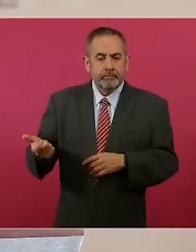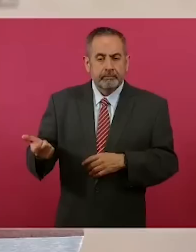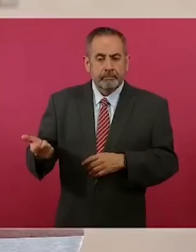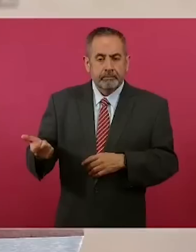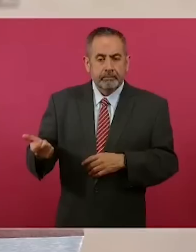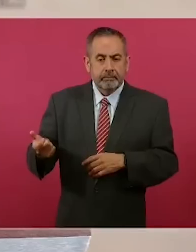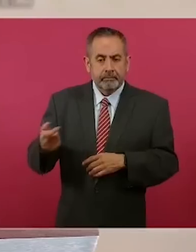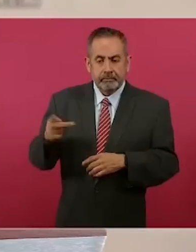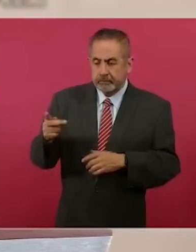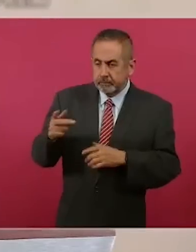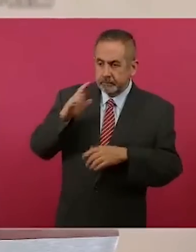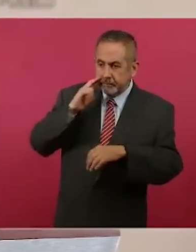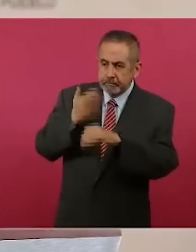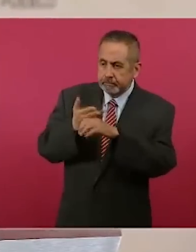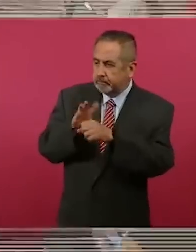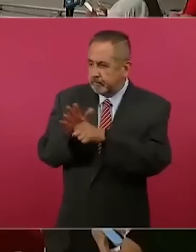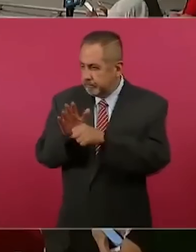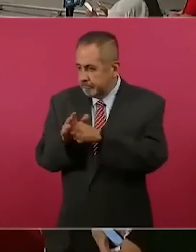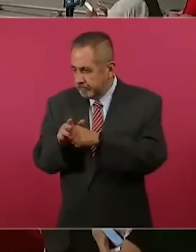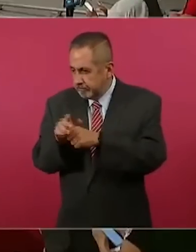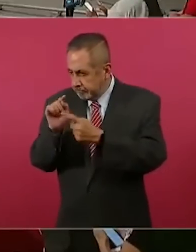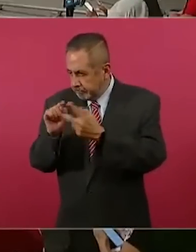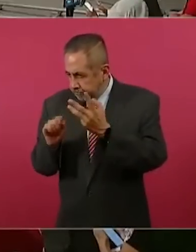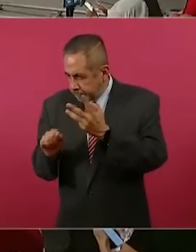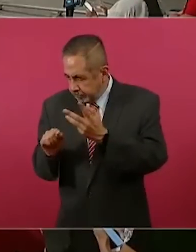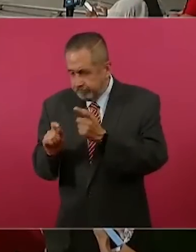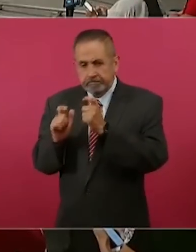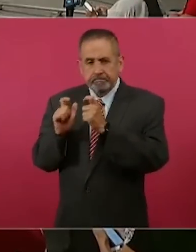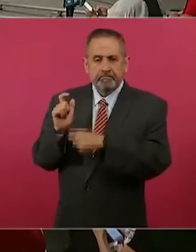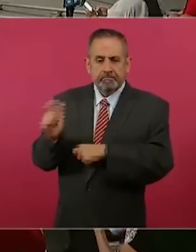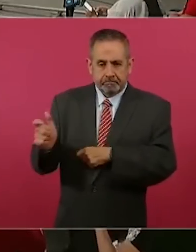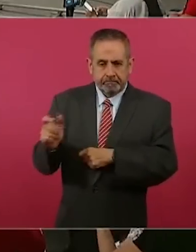proporcional a sus responsabilidades.